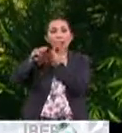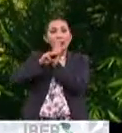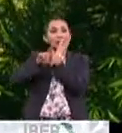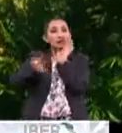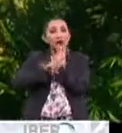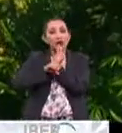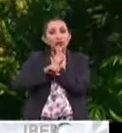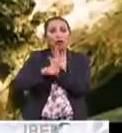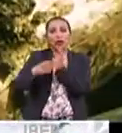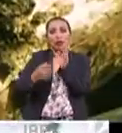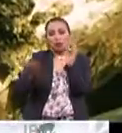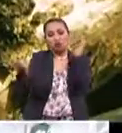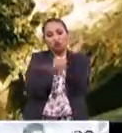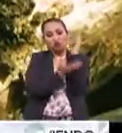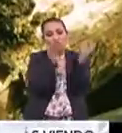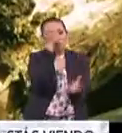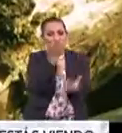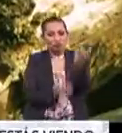de corta y quema.